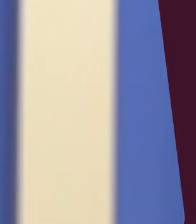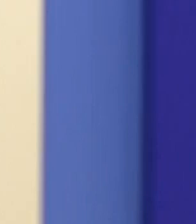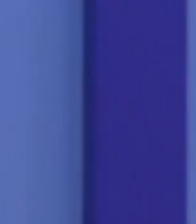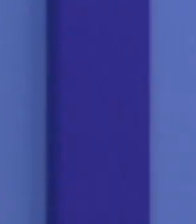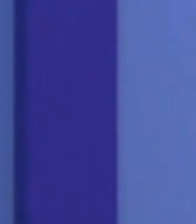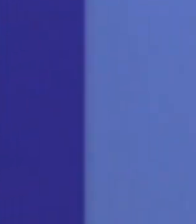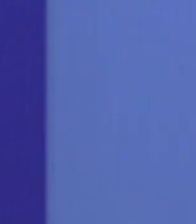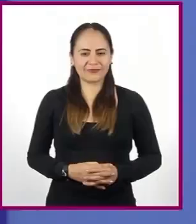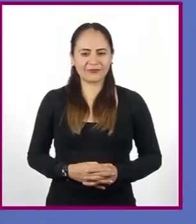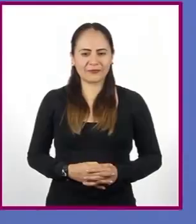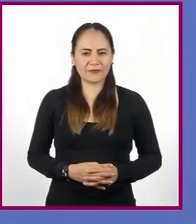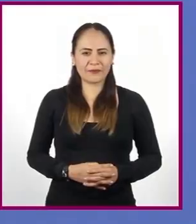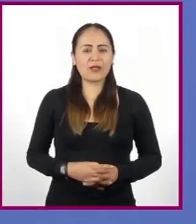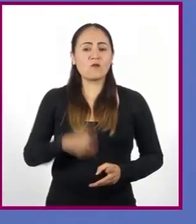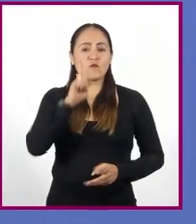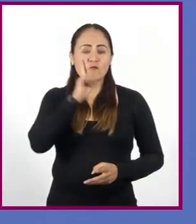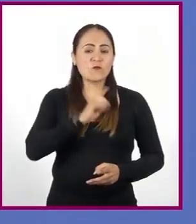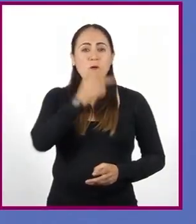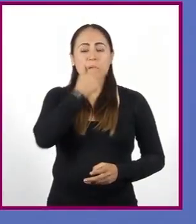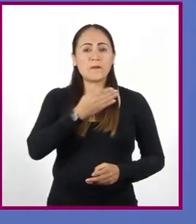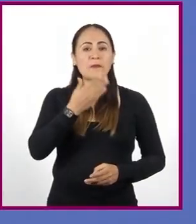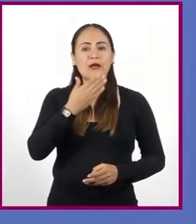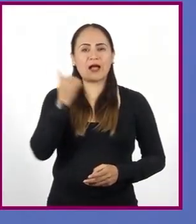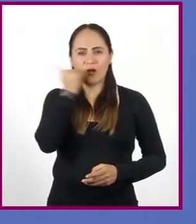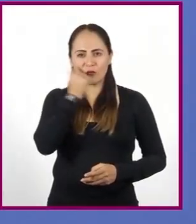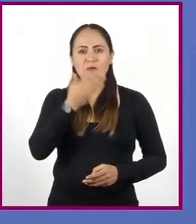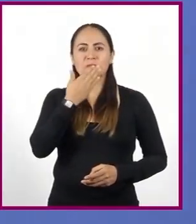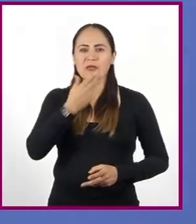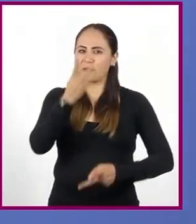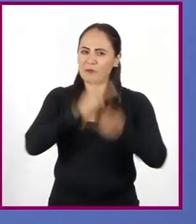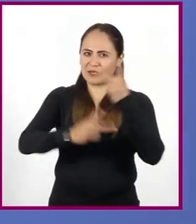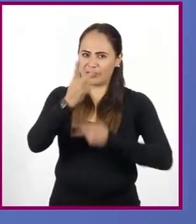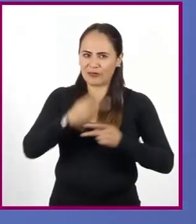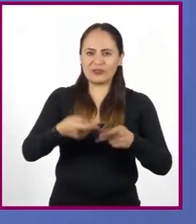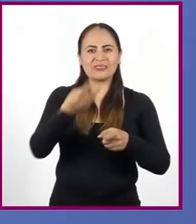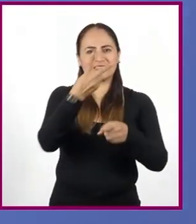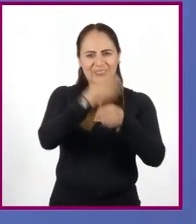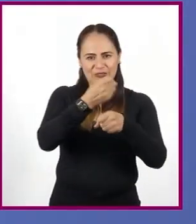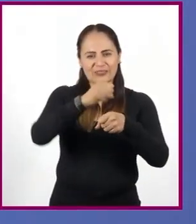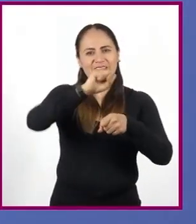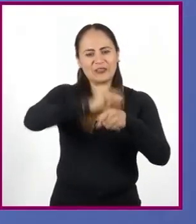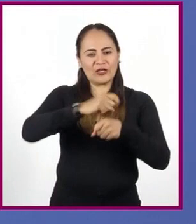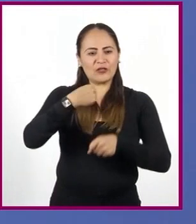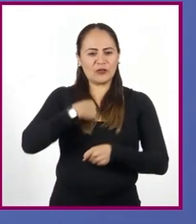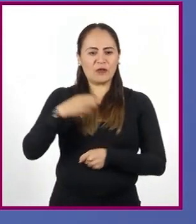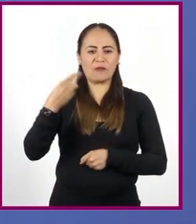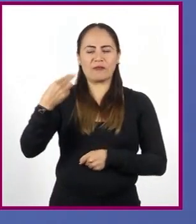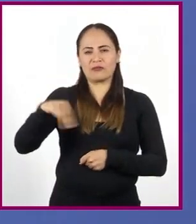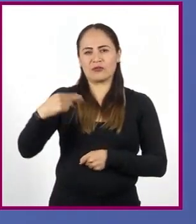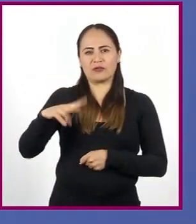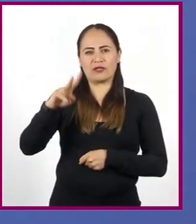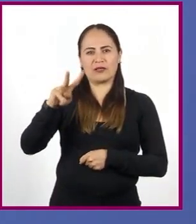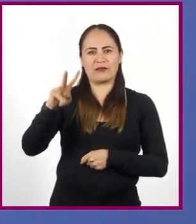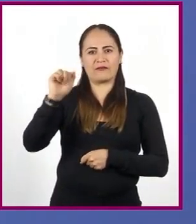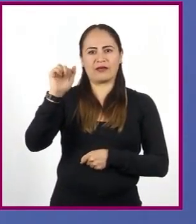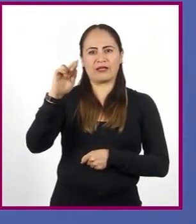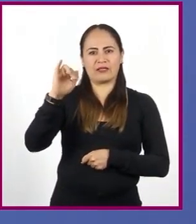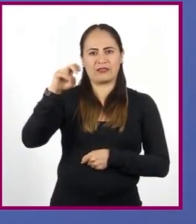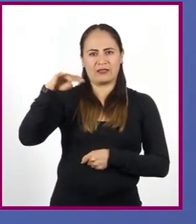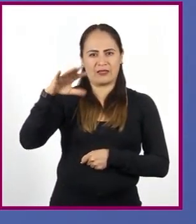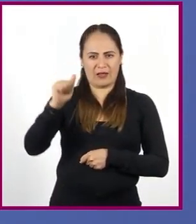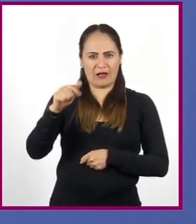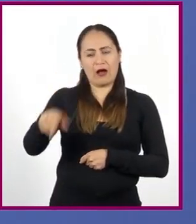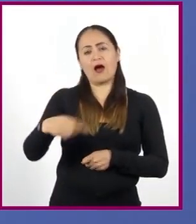Sean bienvenidos alumnos y alumnas de segundo grado. Soy la maestra Varinia. Me alegra que nos acompañen en esta nueva sesión de la